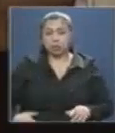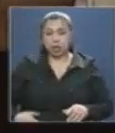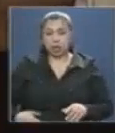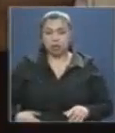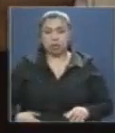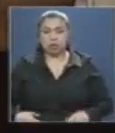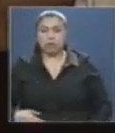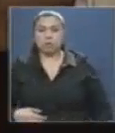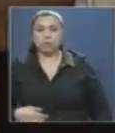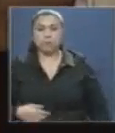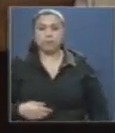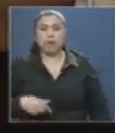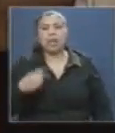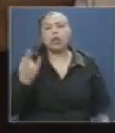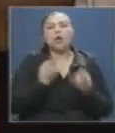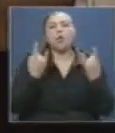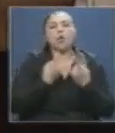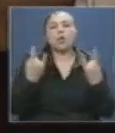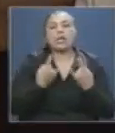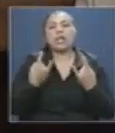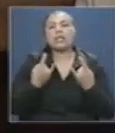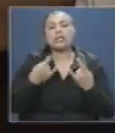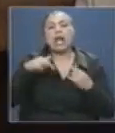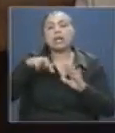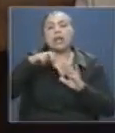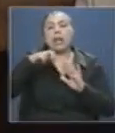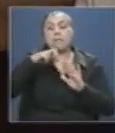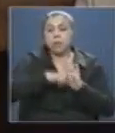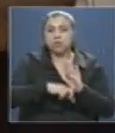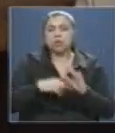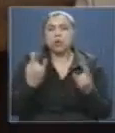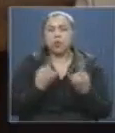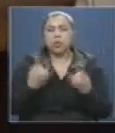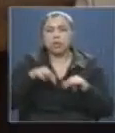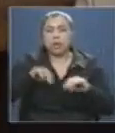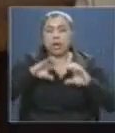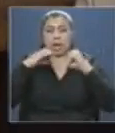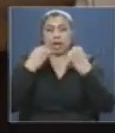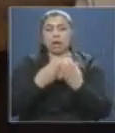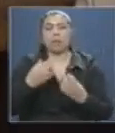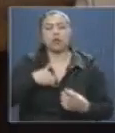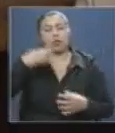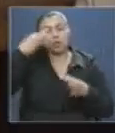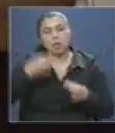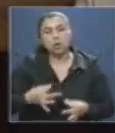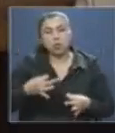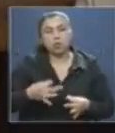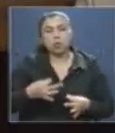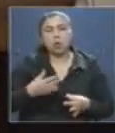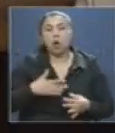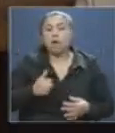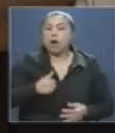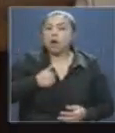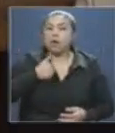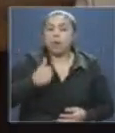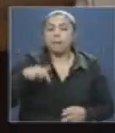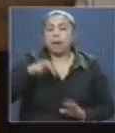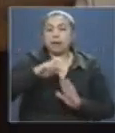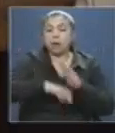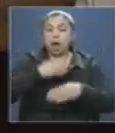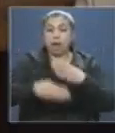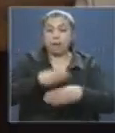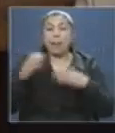le ponga urgencia a este proyecto. Que le ponga urgencia, y aquí en la Cámara estoy seguro vamos a tener muy buena voluntad para que el proyecto